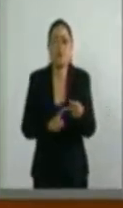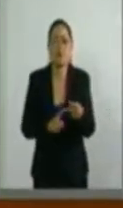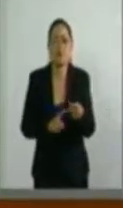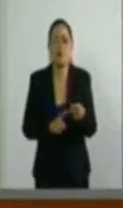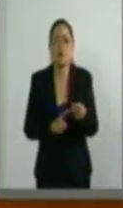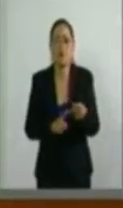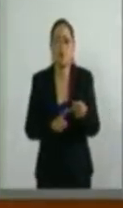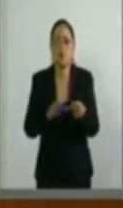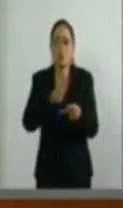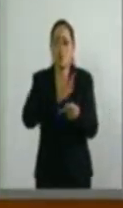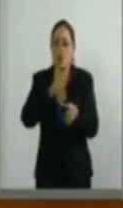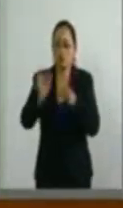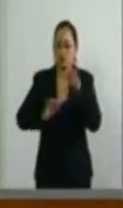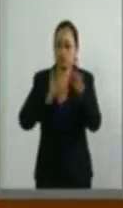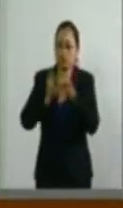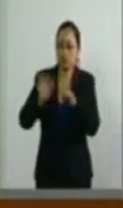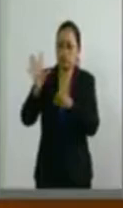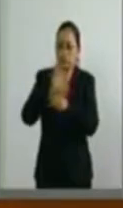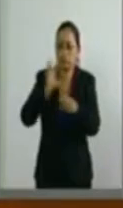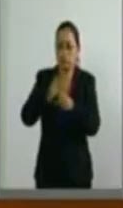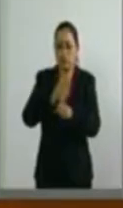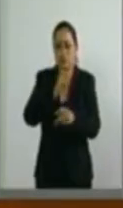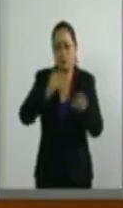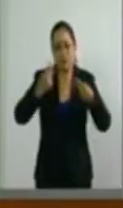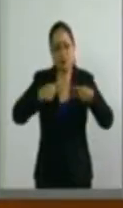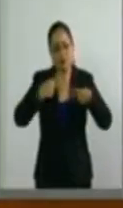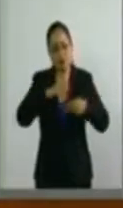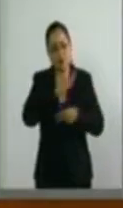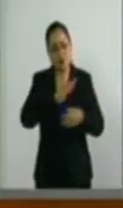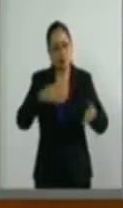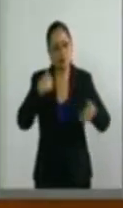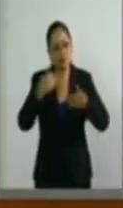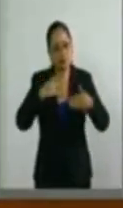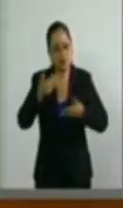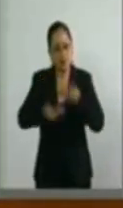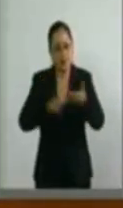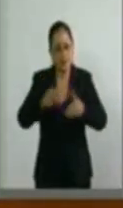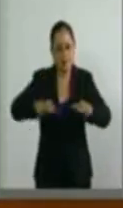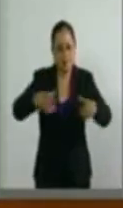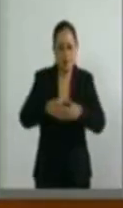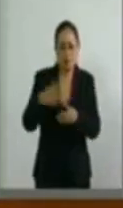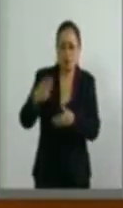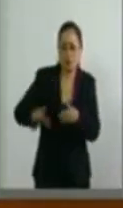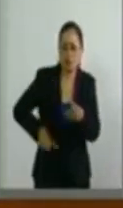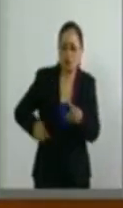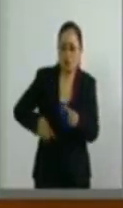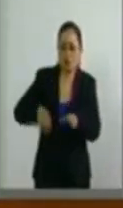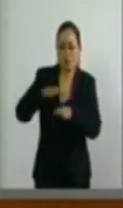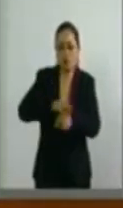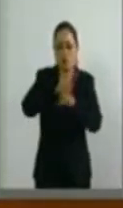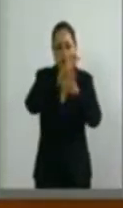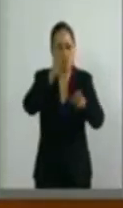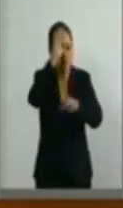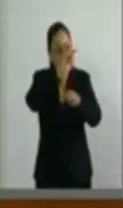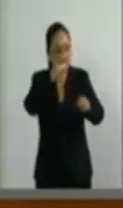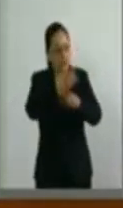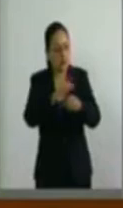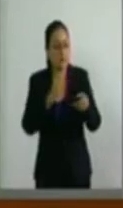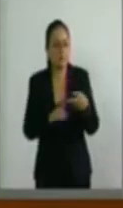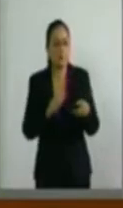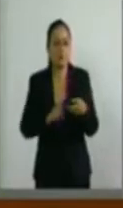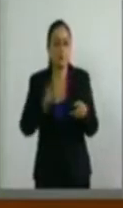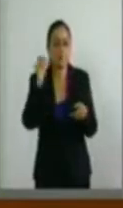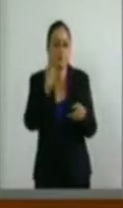el disfrute de toda persona a los bienes y servicios que presta el Estado en la materia. Y